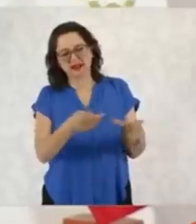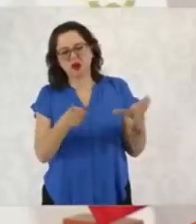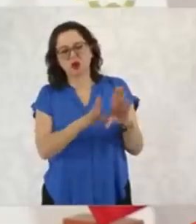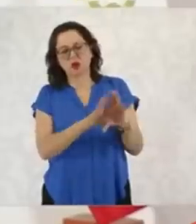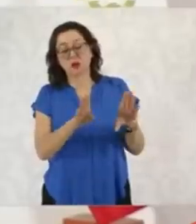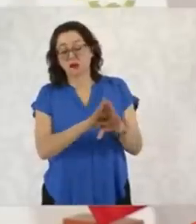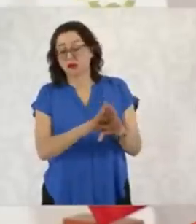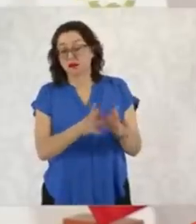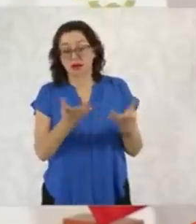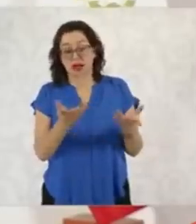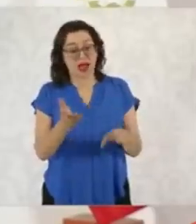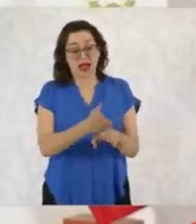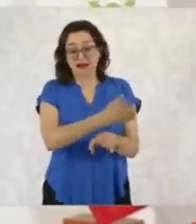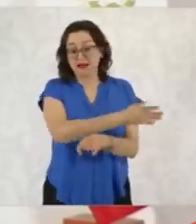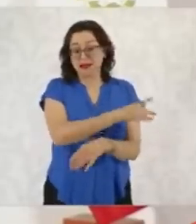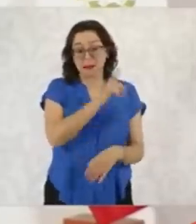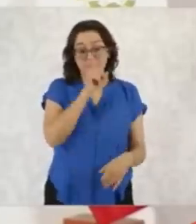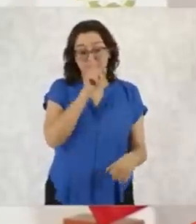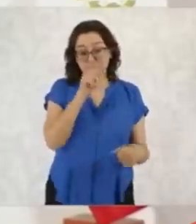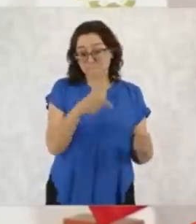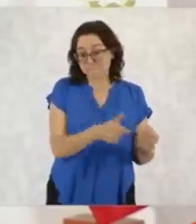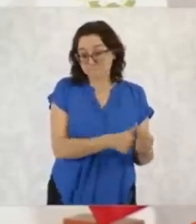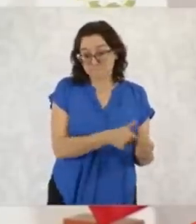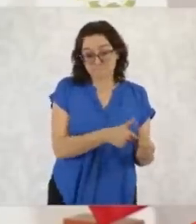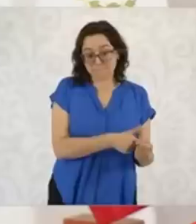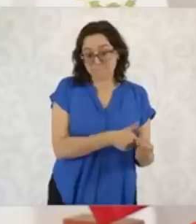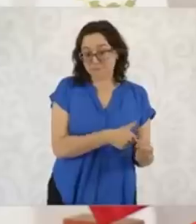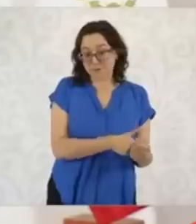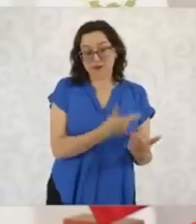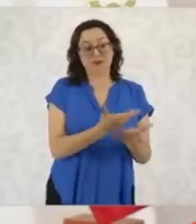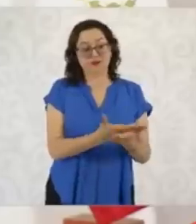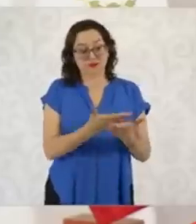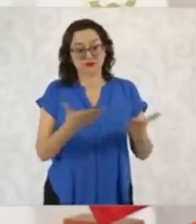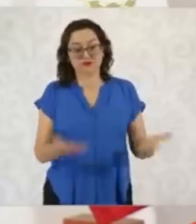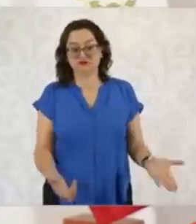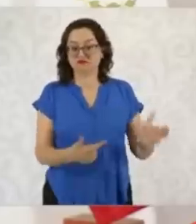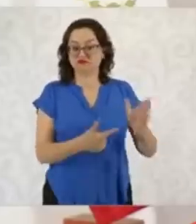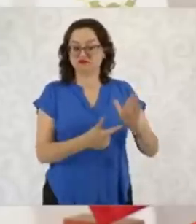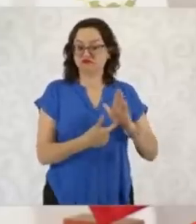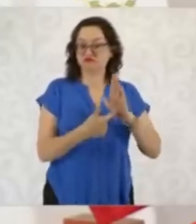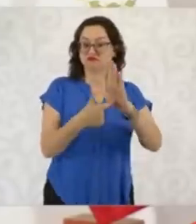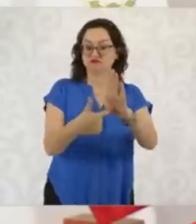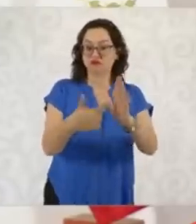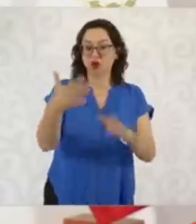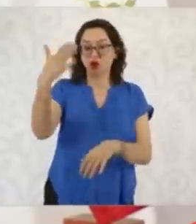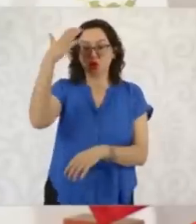quedaron ocultadas. No debemos desaprovechar esta